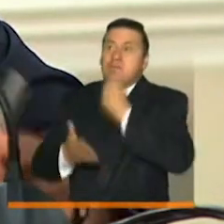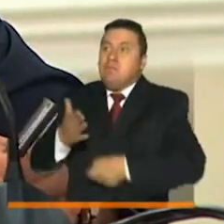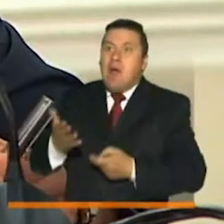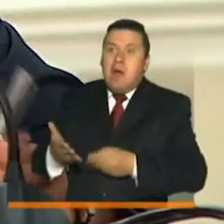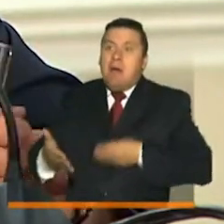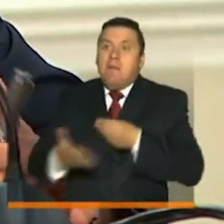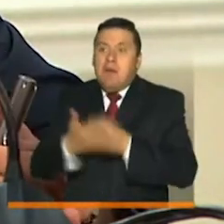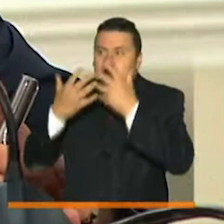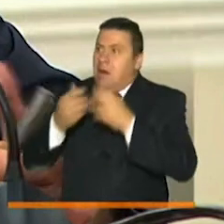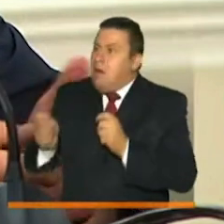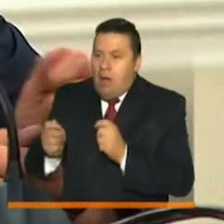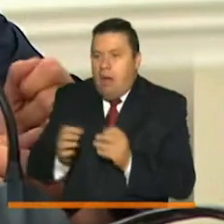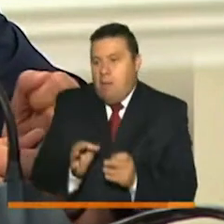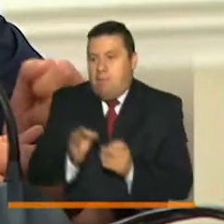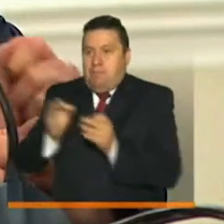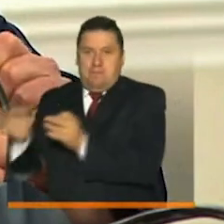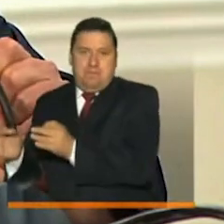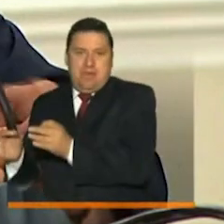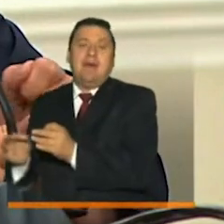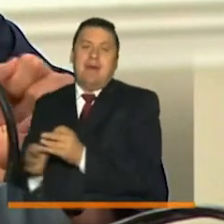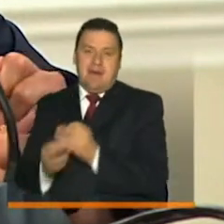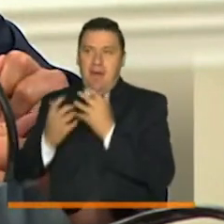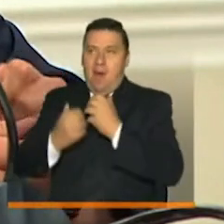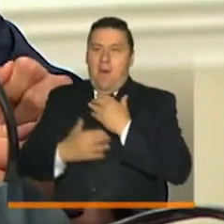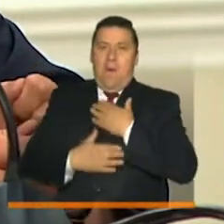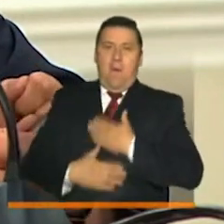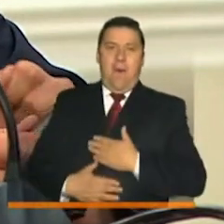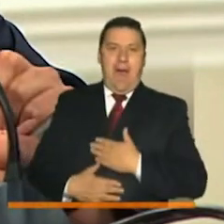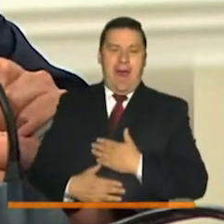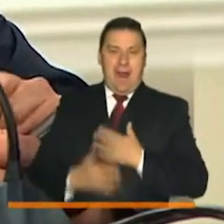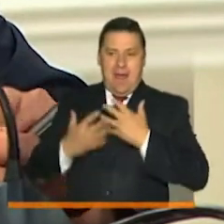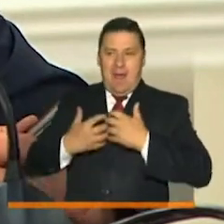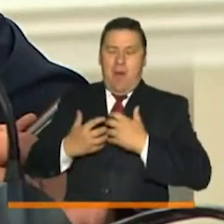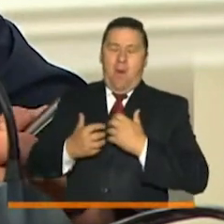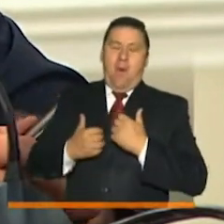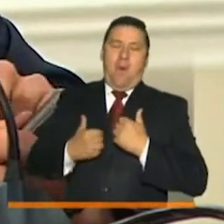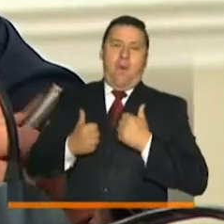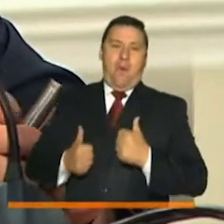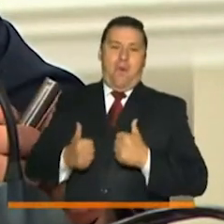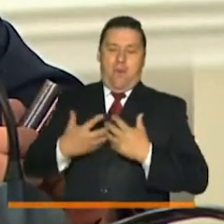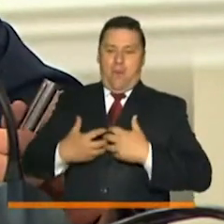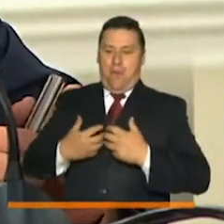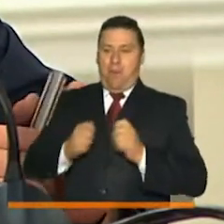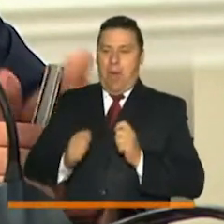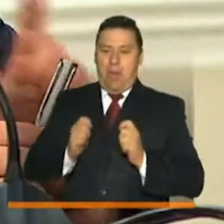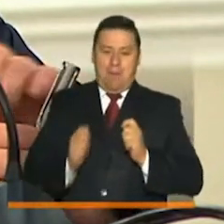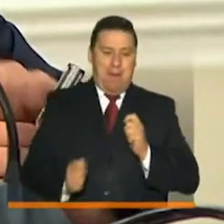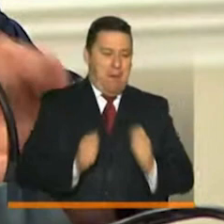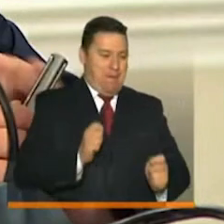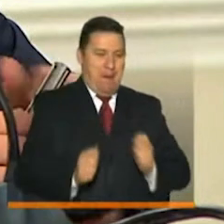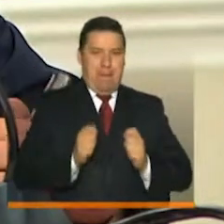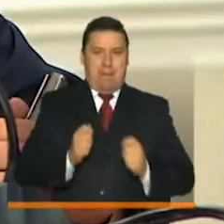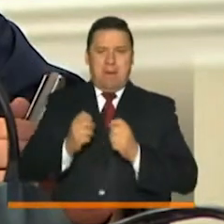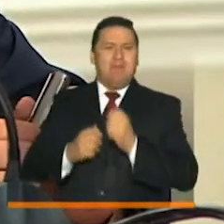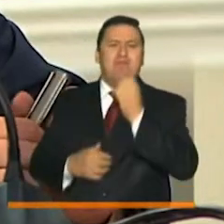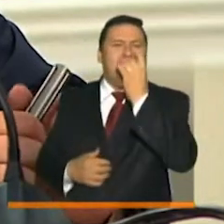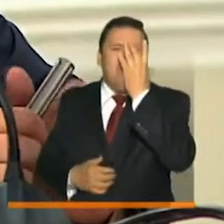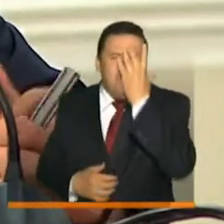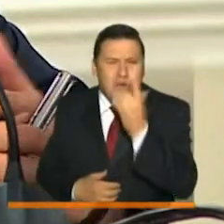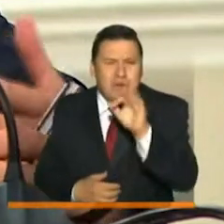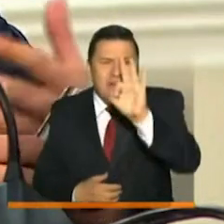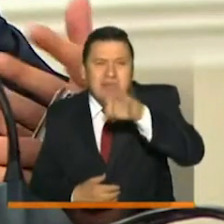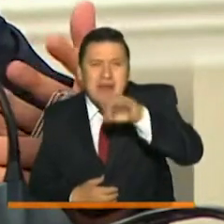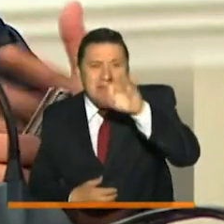calendario tributario de las MIPYMES, les da a las empresas la posibilidad de poder seguir pagando las nóminas. ¿Por qué lo hicimos por